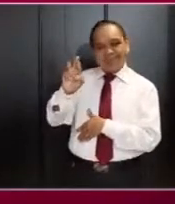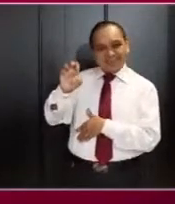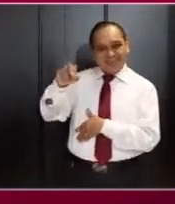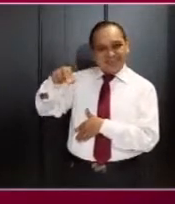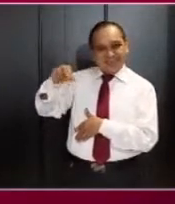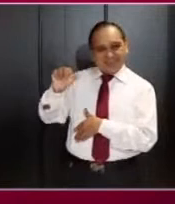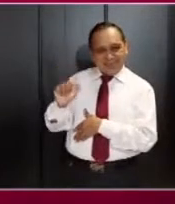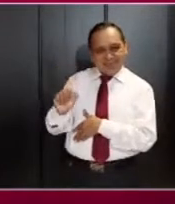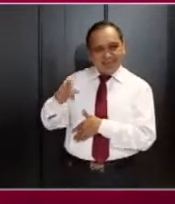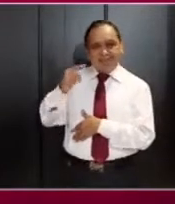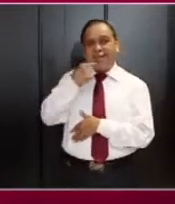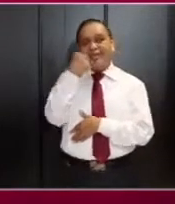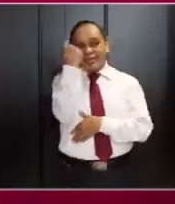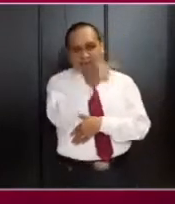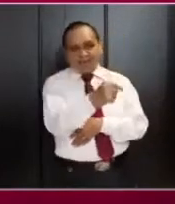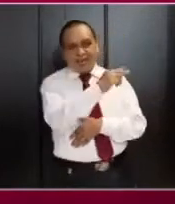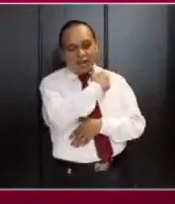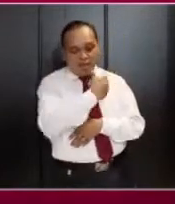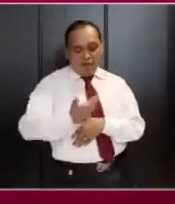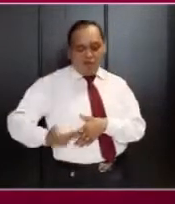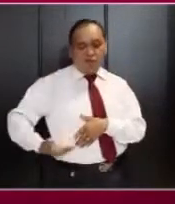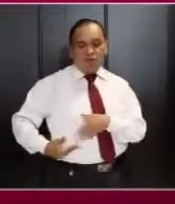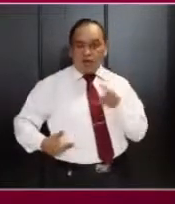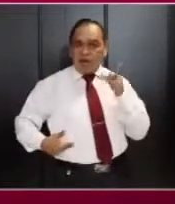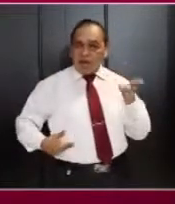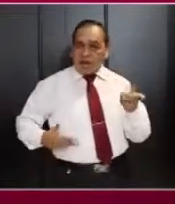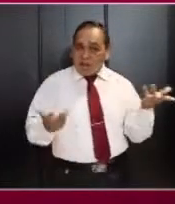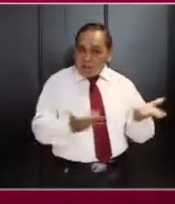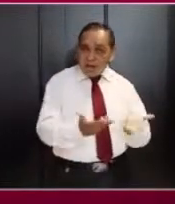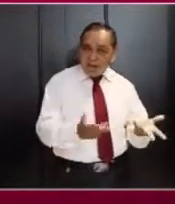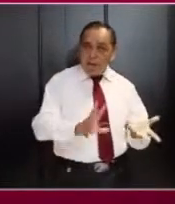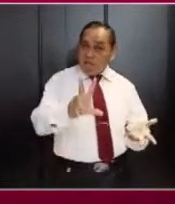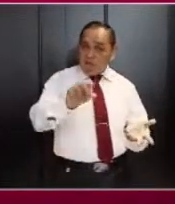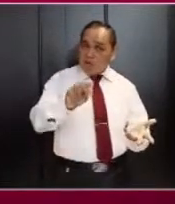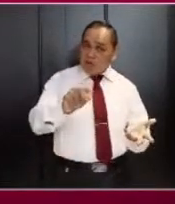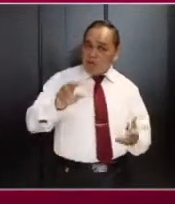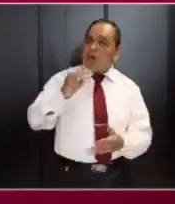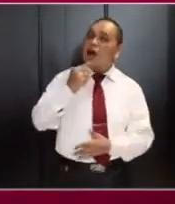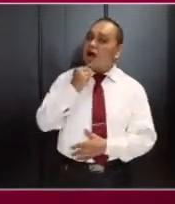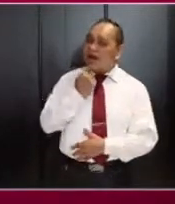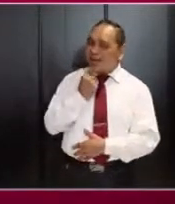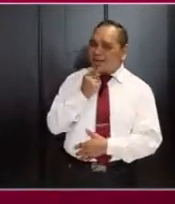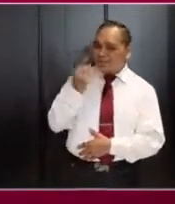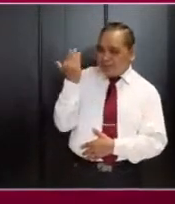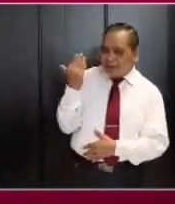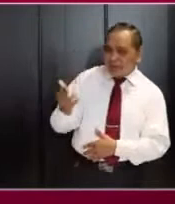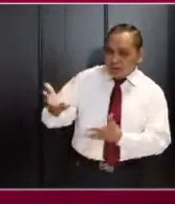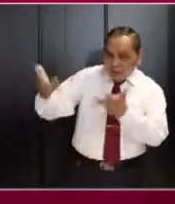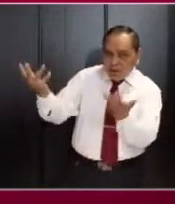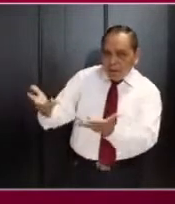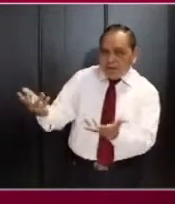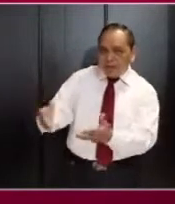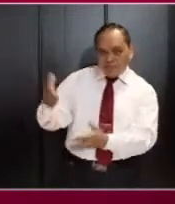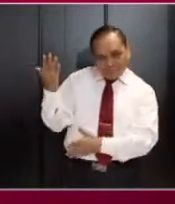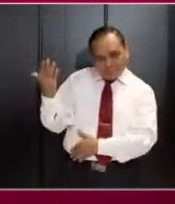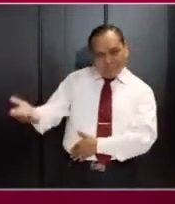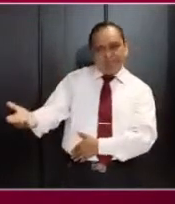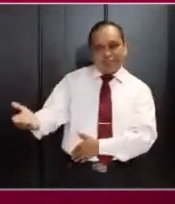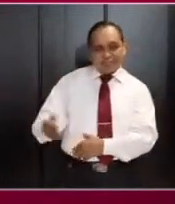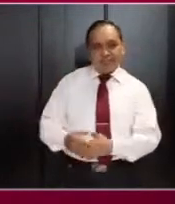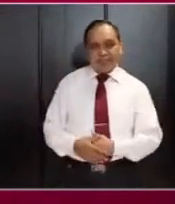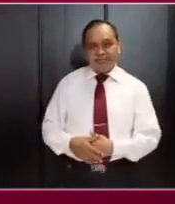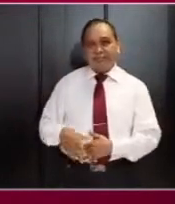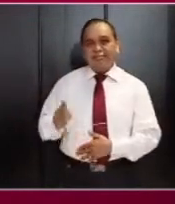del ayuntamiento, como ella quiso hacérselo agenciar y como luego insistió después de que se dio su inauguración, por